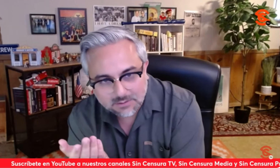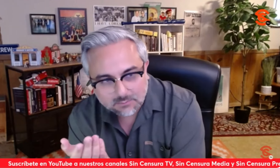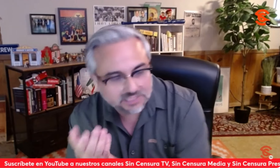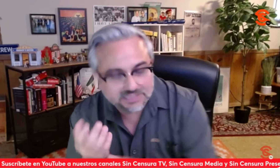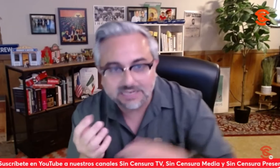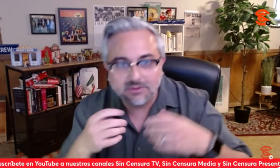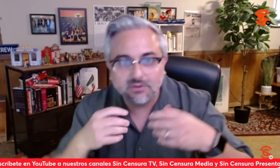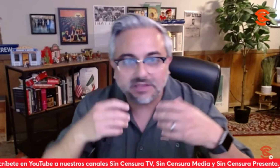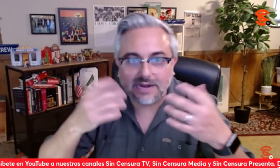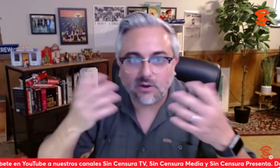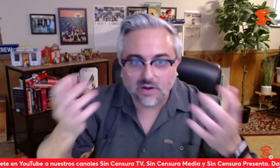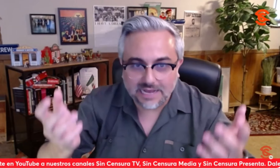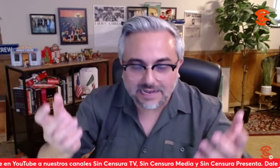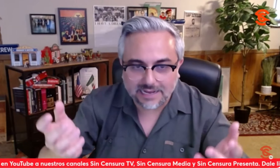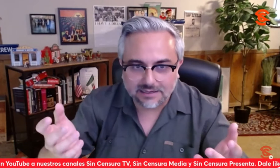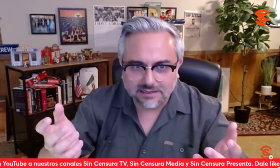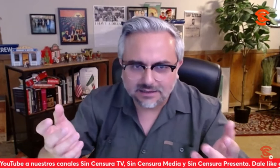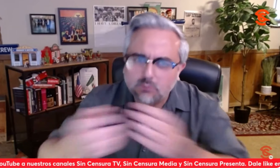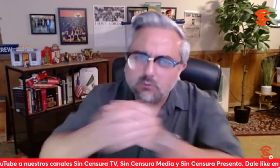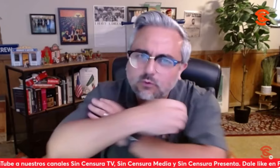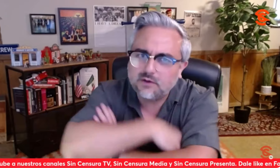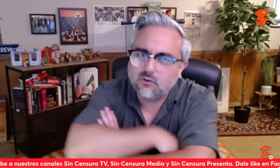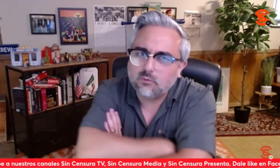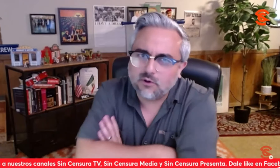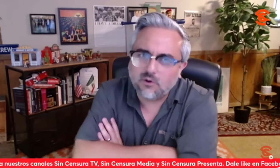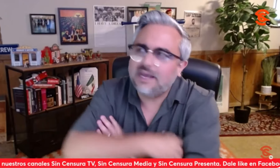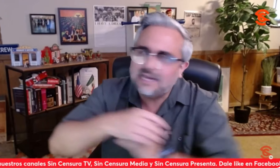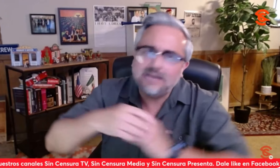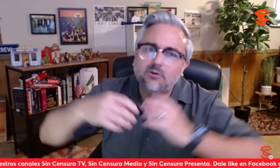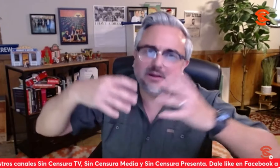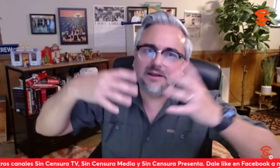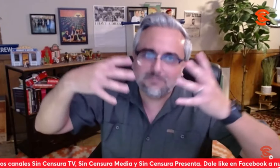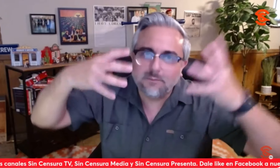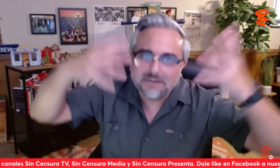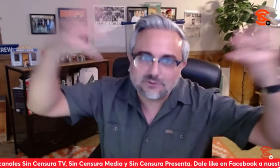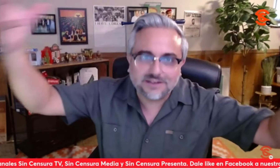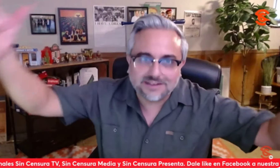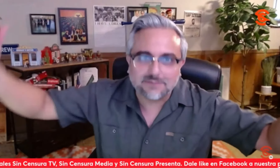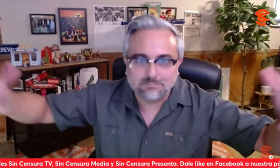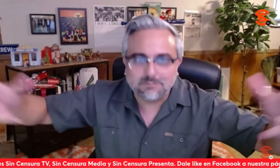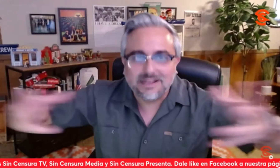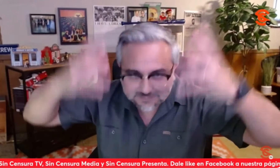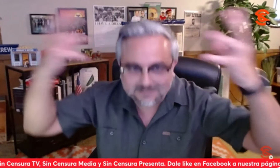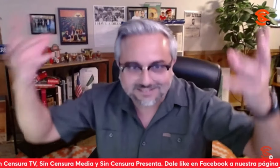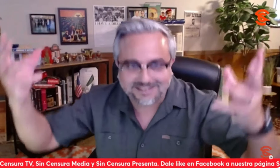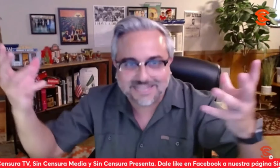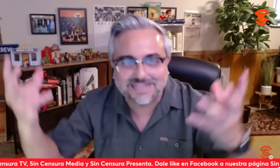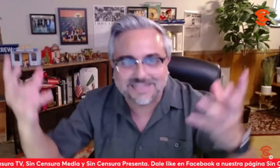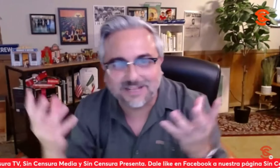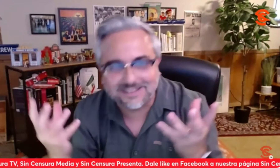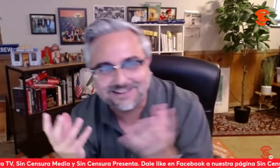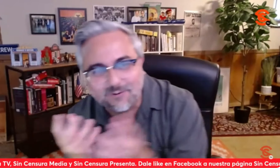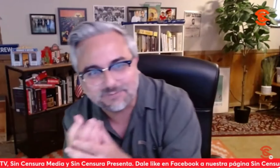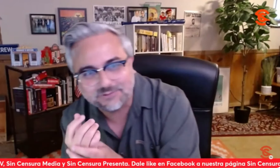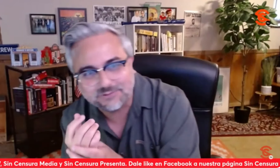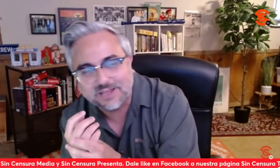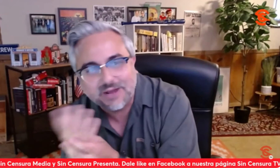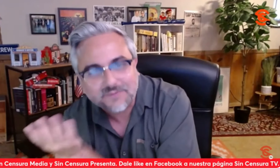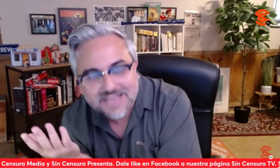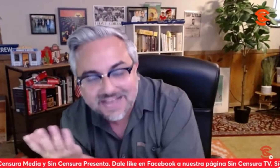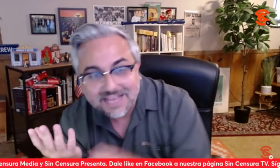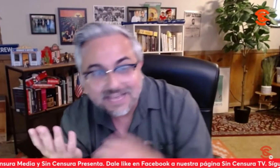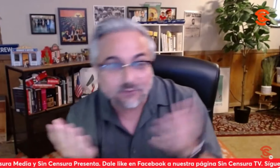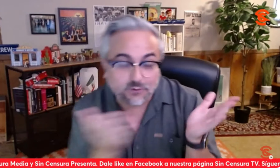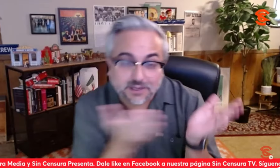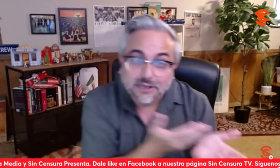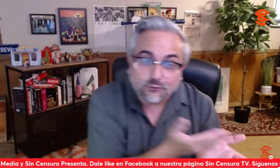calle porque tiene miedo de que algo le hagan. ¿Cómo fue que cubrió el momento en el que más seguidores de López Obrador